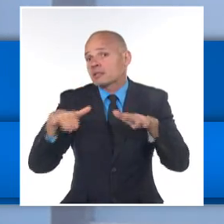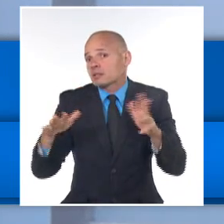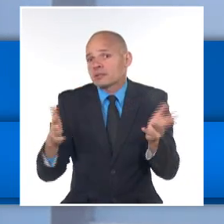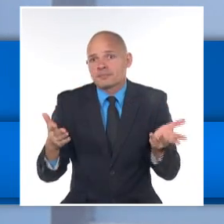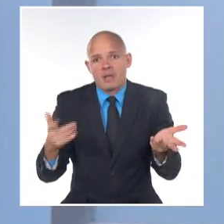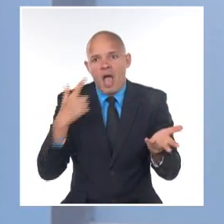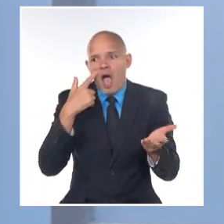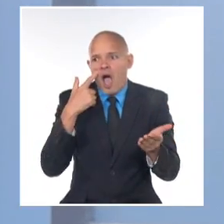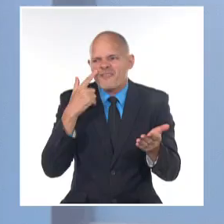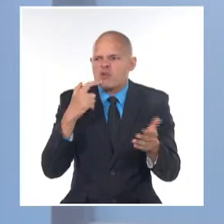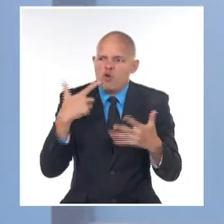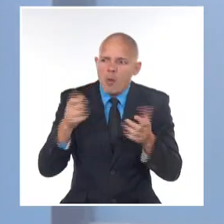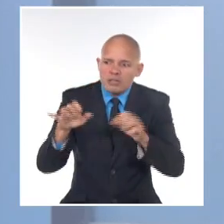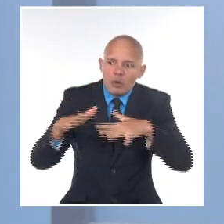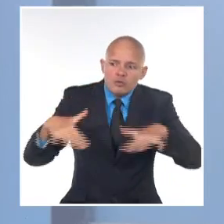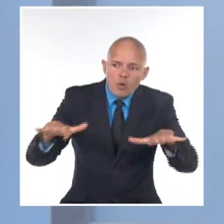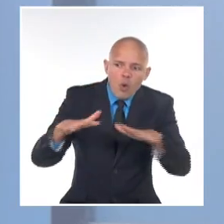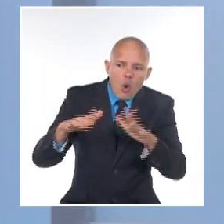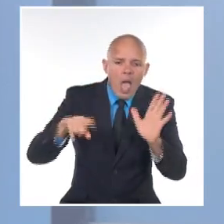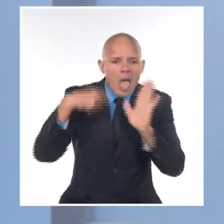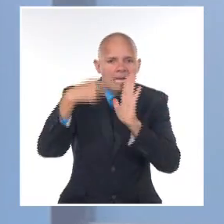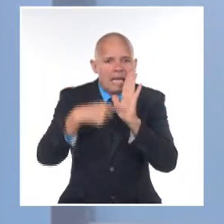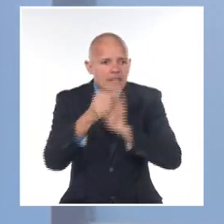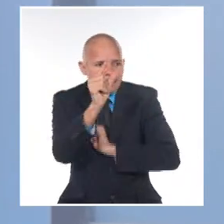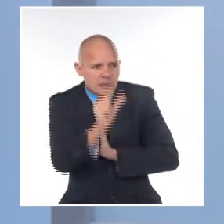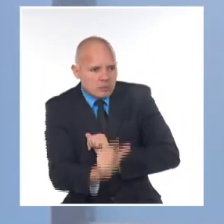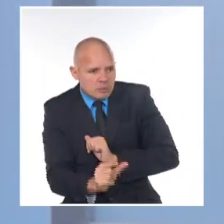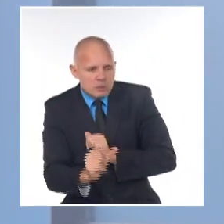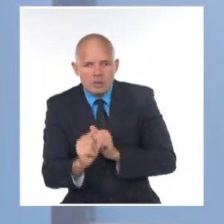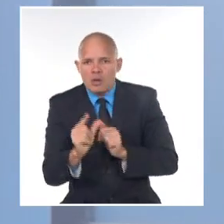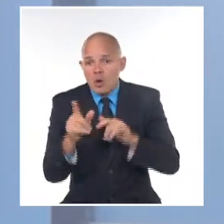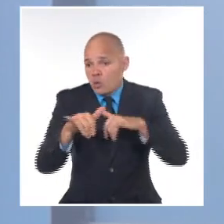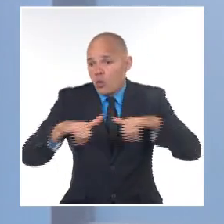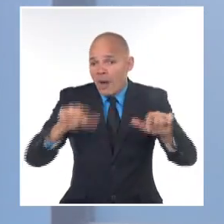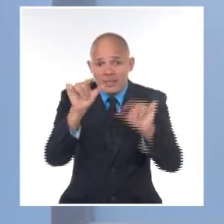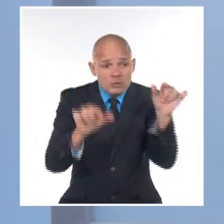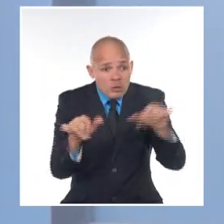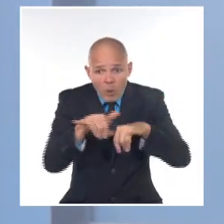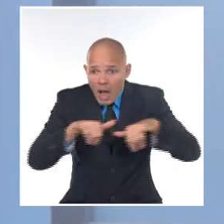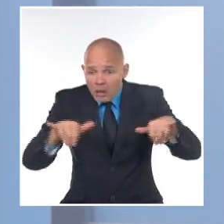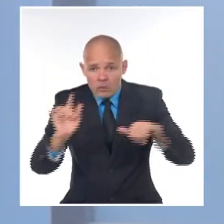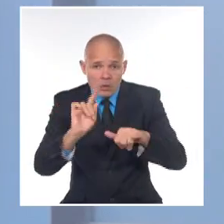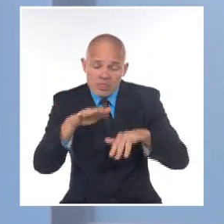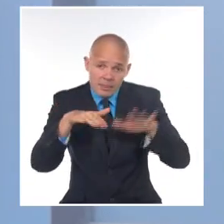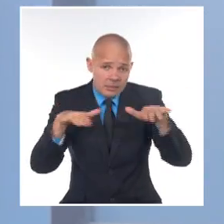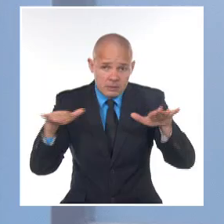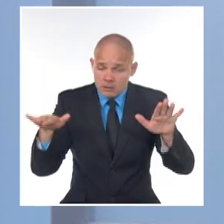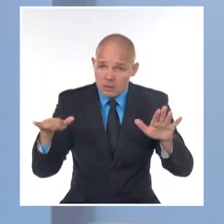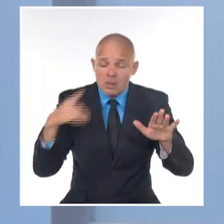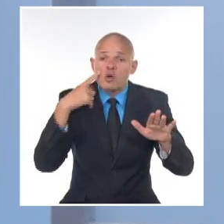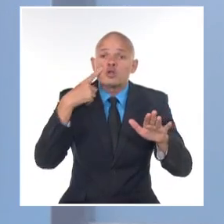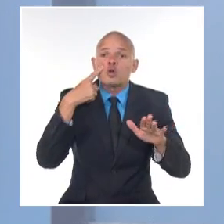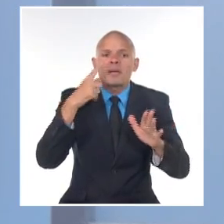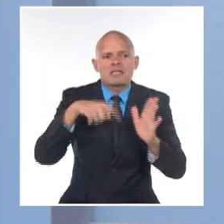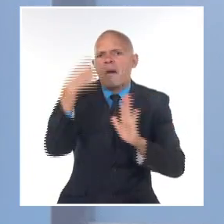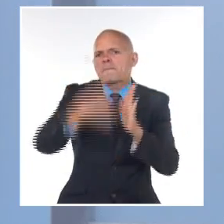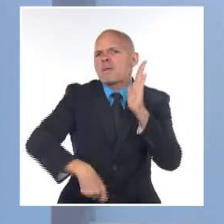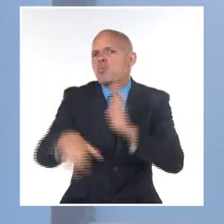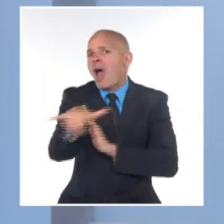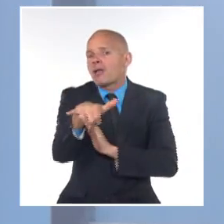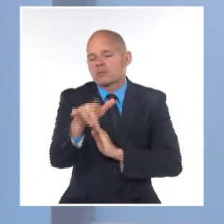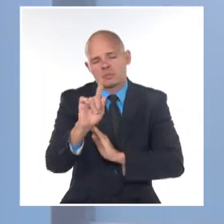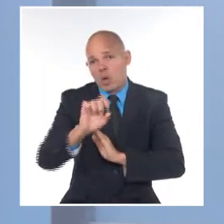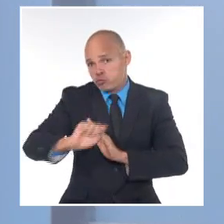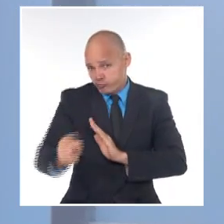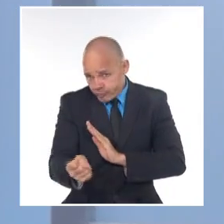comisor, sus características personales y las circunstancias que concurren, y eso permite una gradación de las penas. Pero como regla lleva una política de severidad,